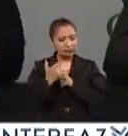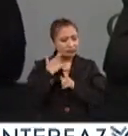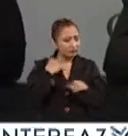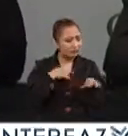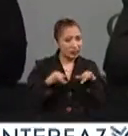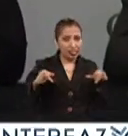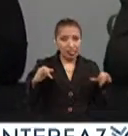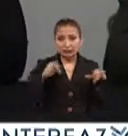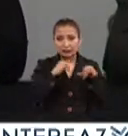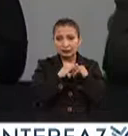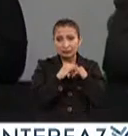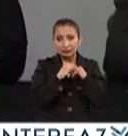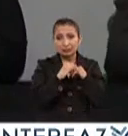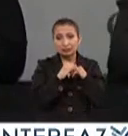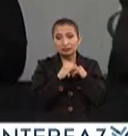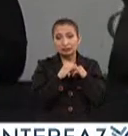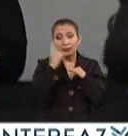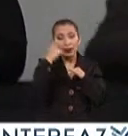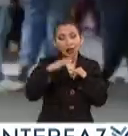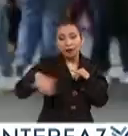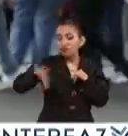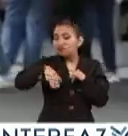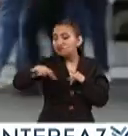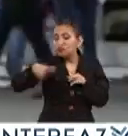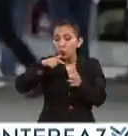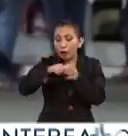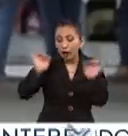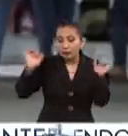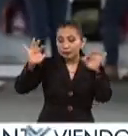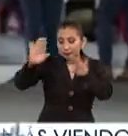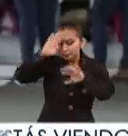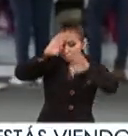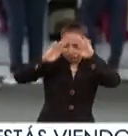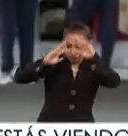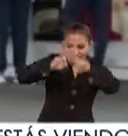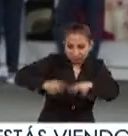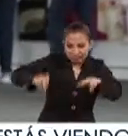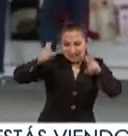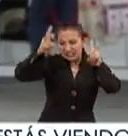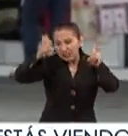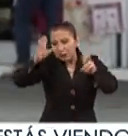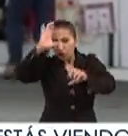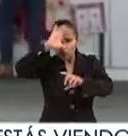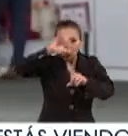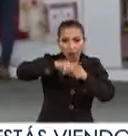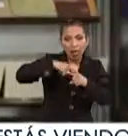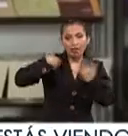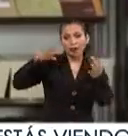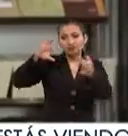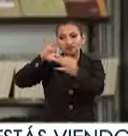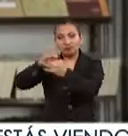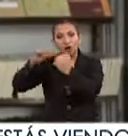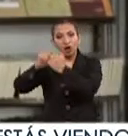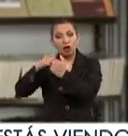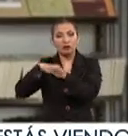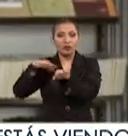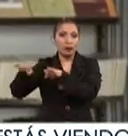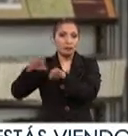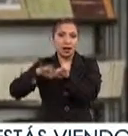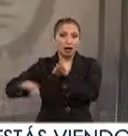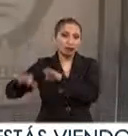del Instituto por buscar un espacio de reflexión sobre temas culturales y vinculados con las